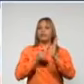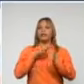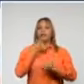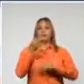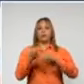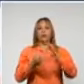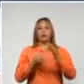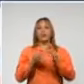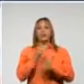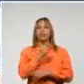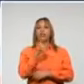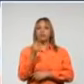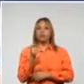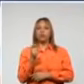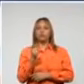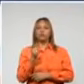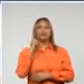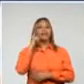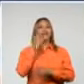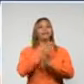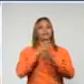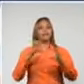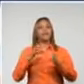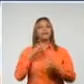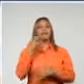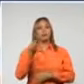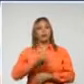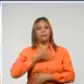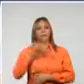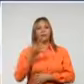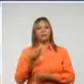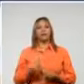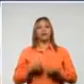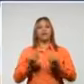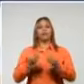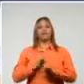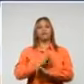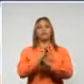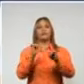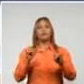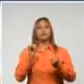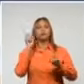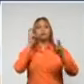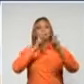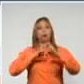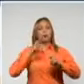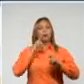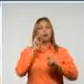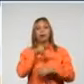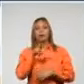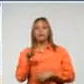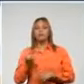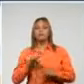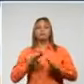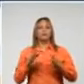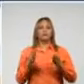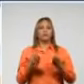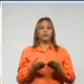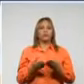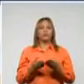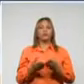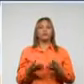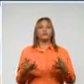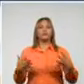Carlos Garnier, que ya lo mencionó aquí, él nos ha brindado una información y la buscamos ya, ¿no? En relación con